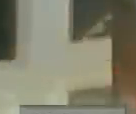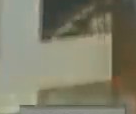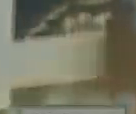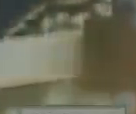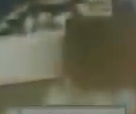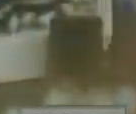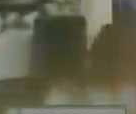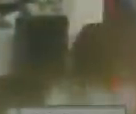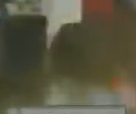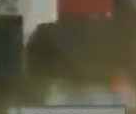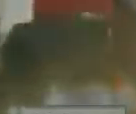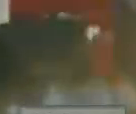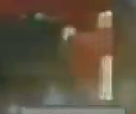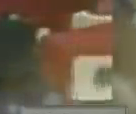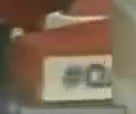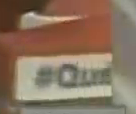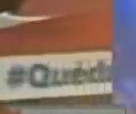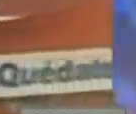pasó?